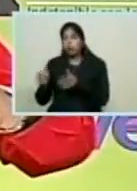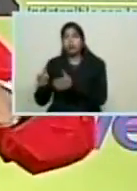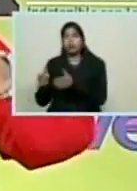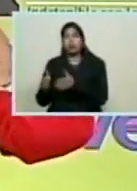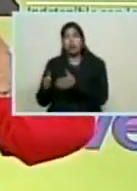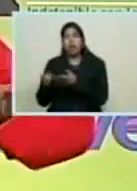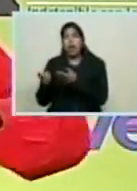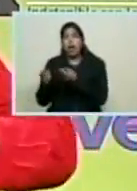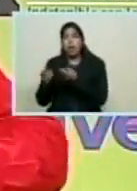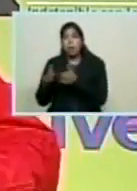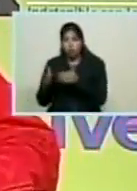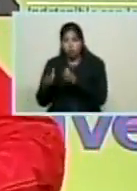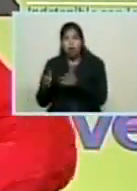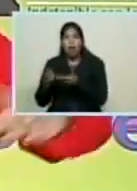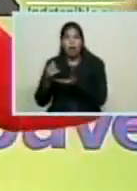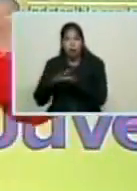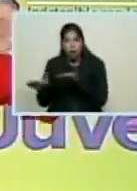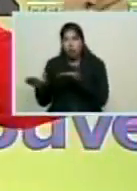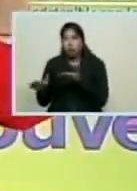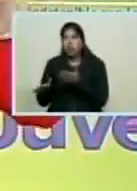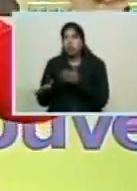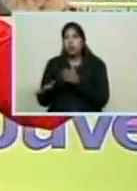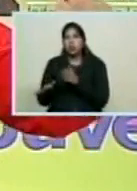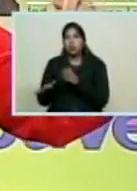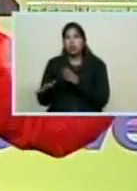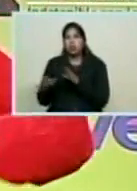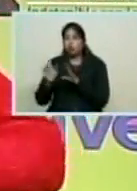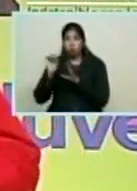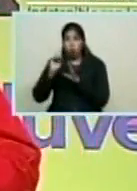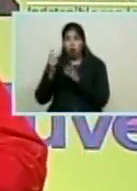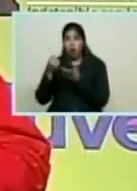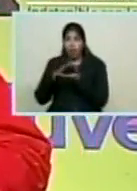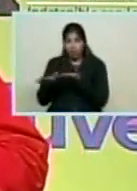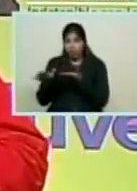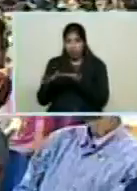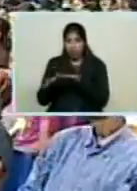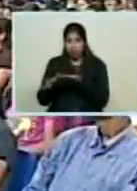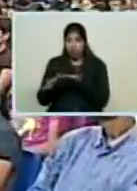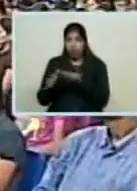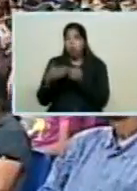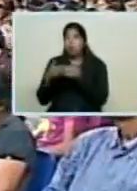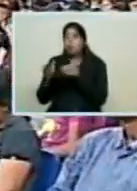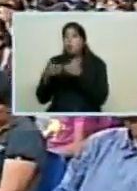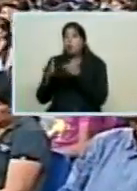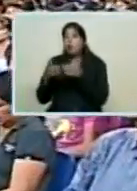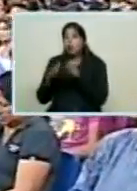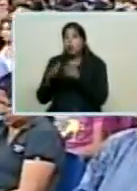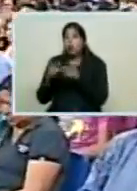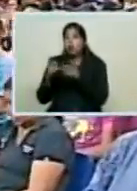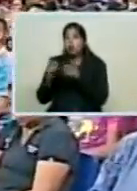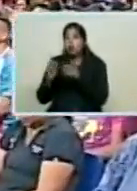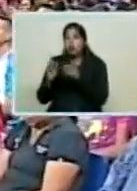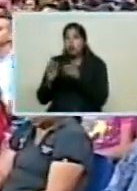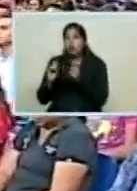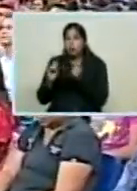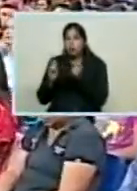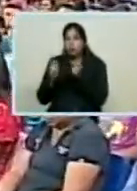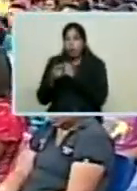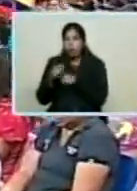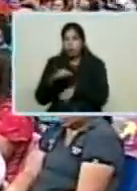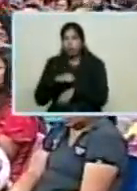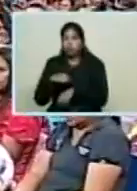estaban en la educación pública, que no era gratuita, que se estaba privatizando toda la